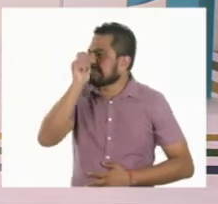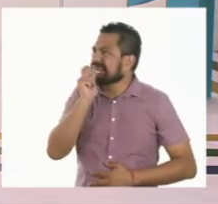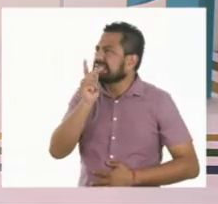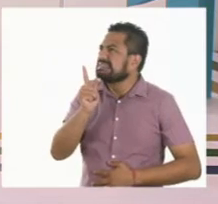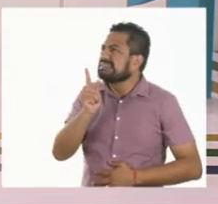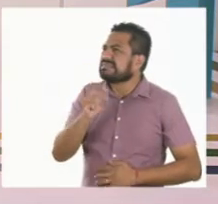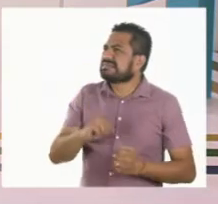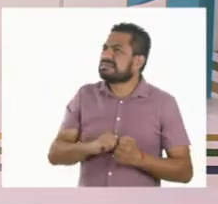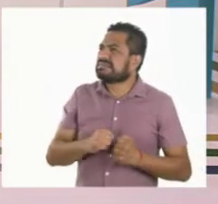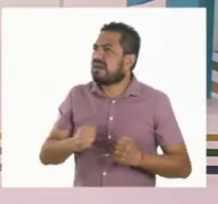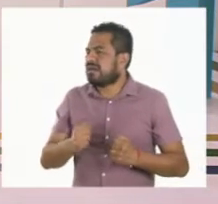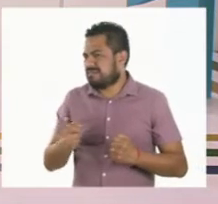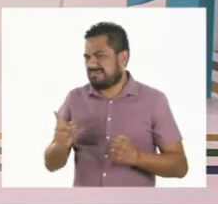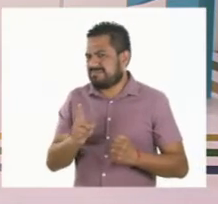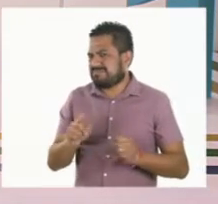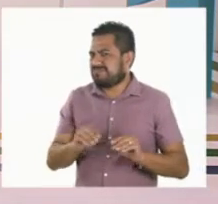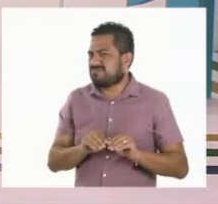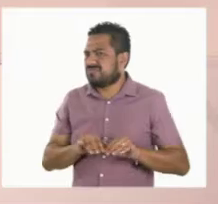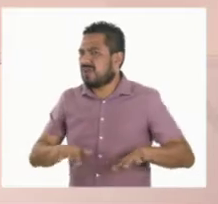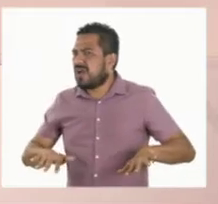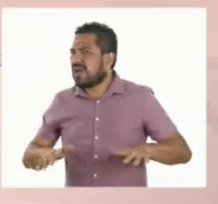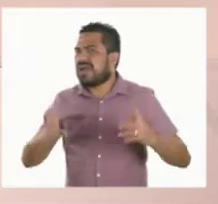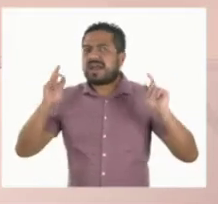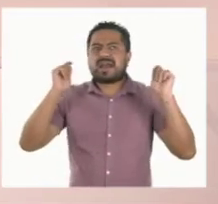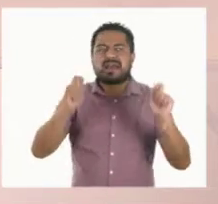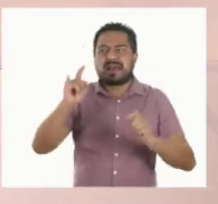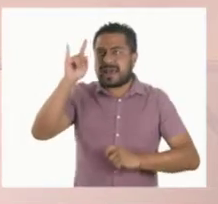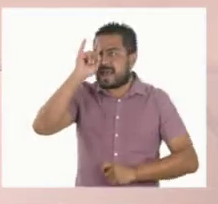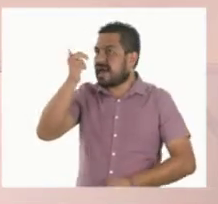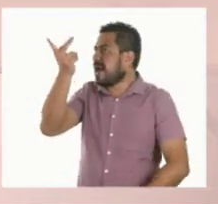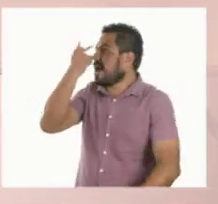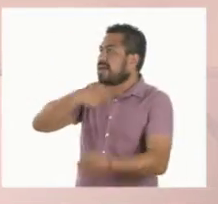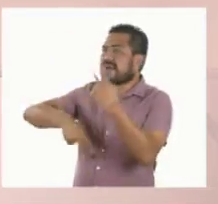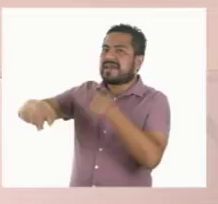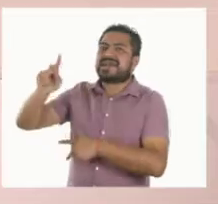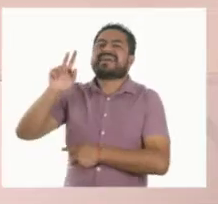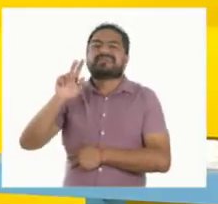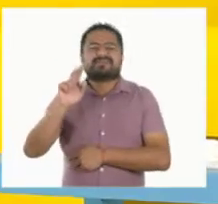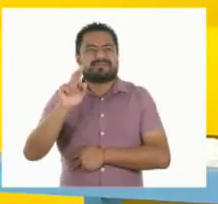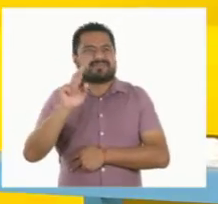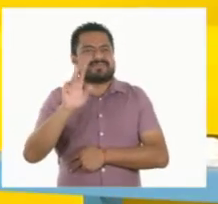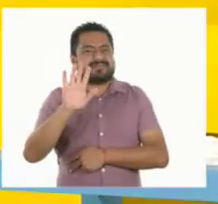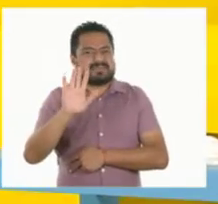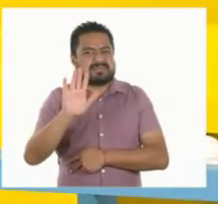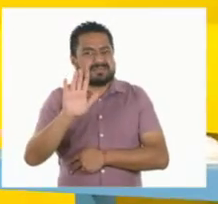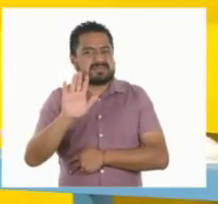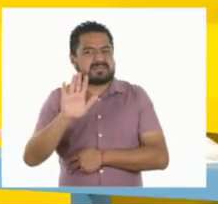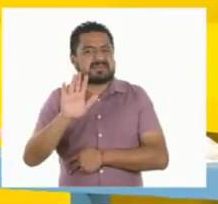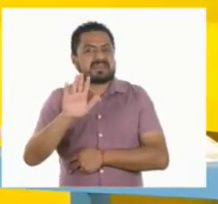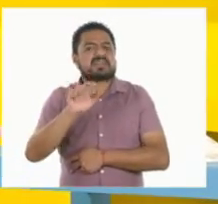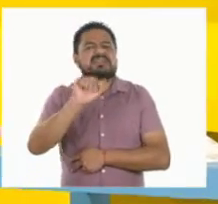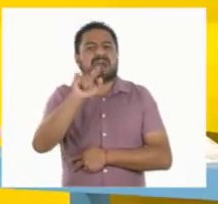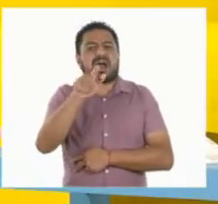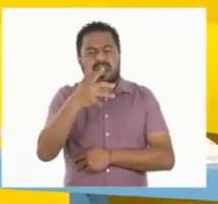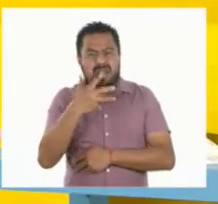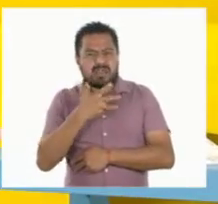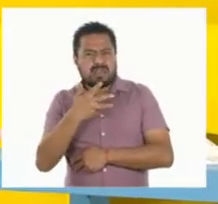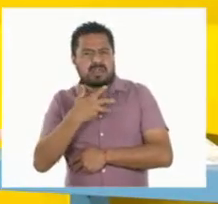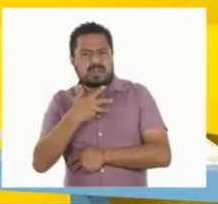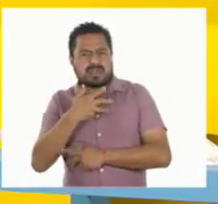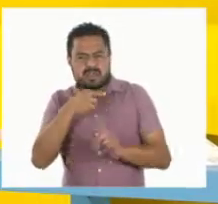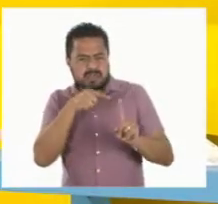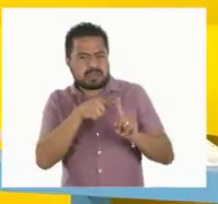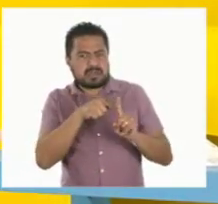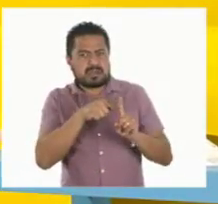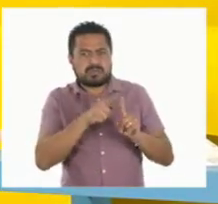Estirar, estirar. ¿Qué el demonio va a pasar? Sí, bueno, pues entonces, si tienen estas cosas,